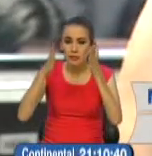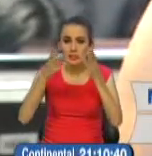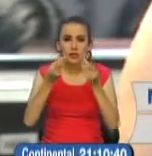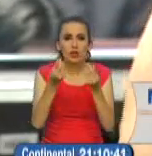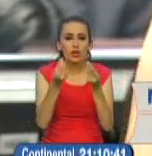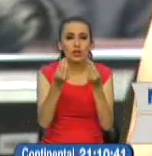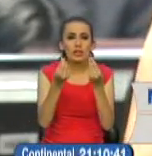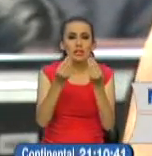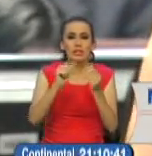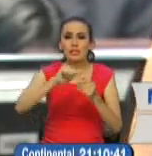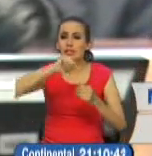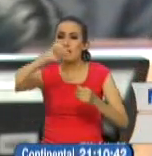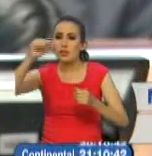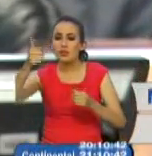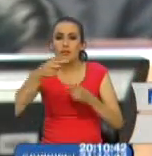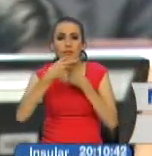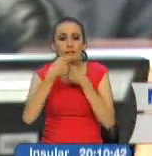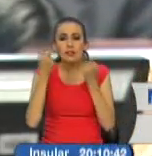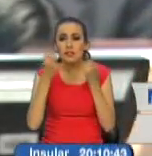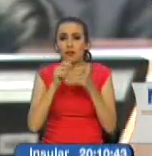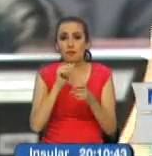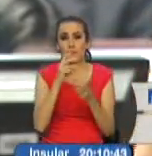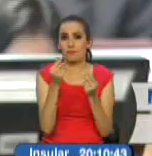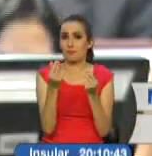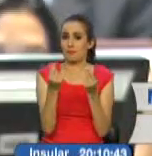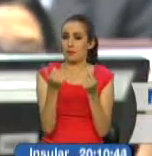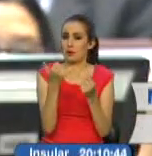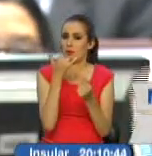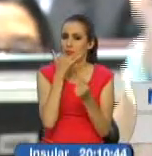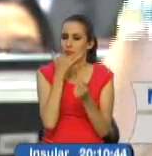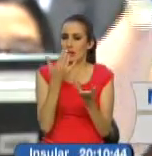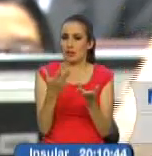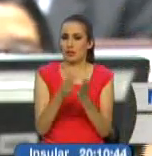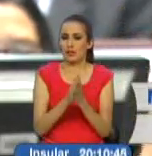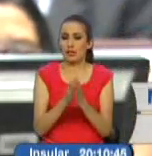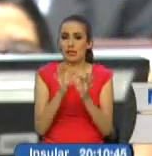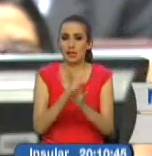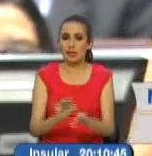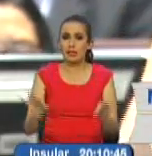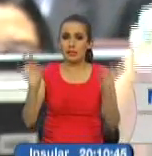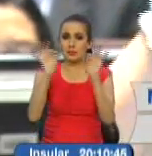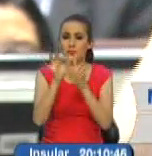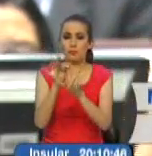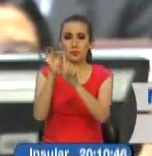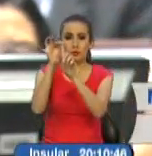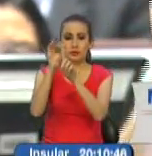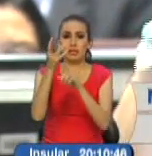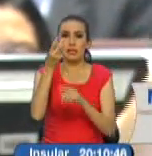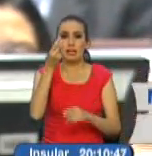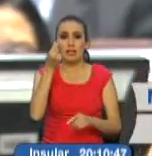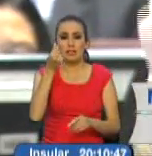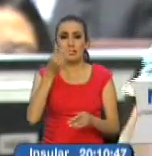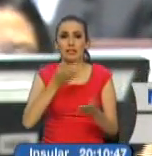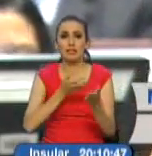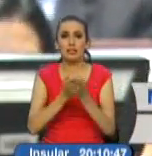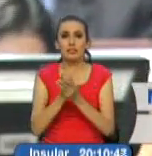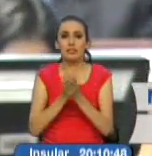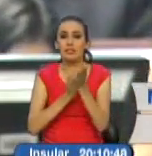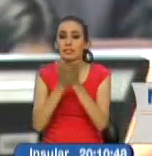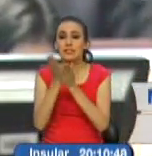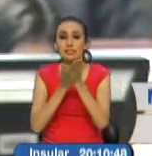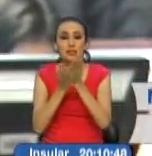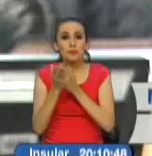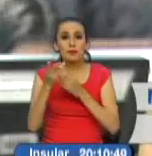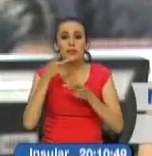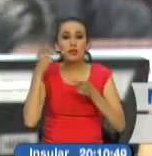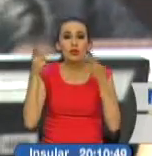de origen ilícito, de dineros mal habidos y en especial de los dineros de los servidores públicos